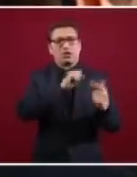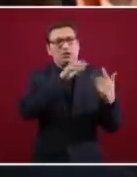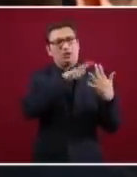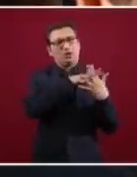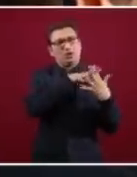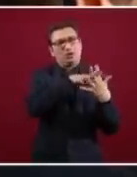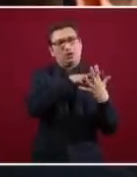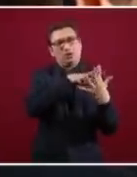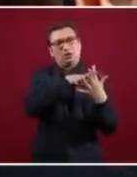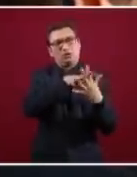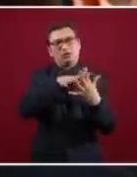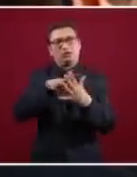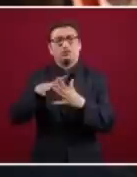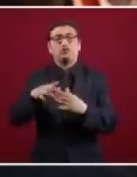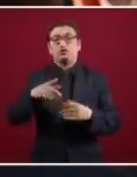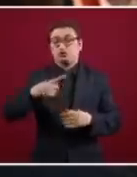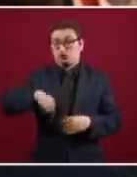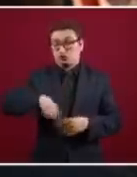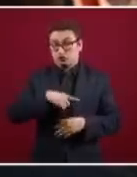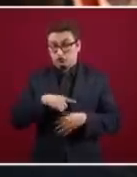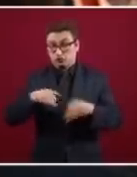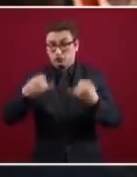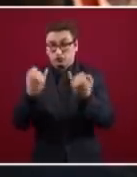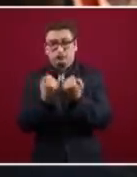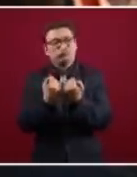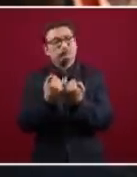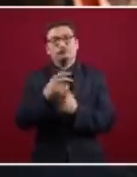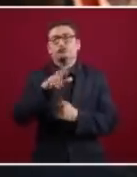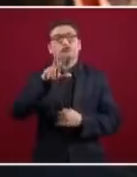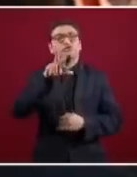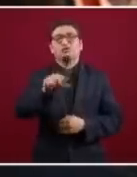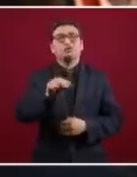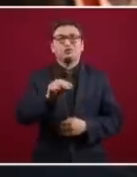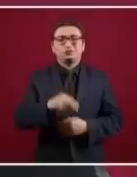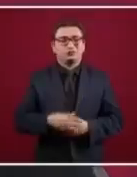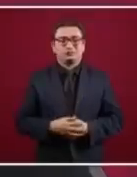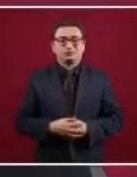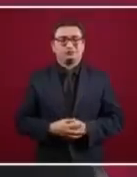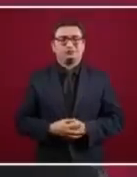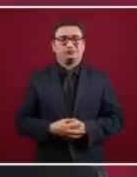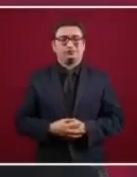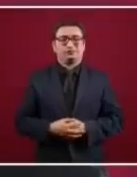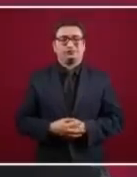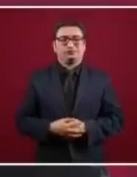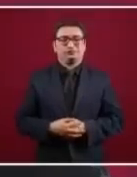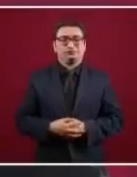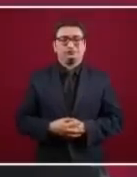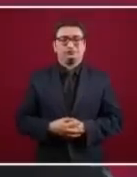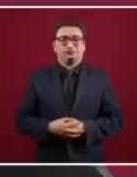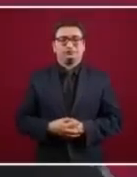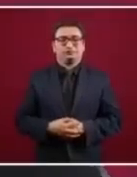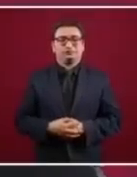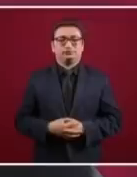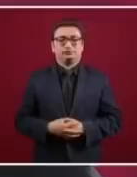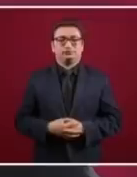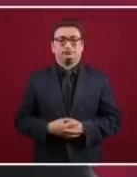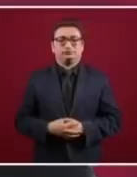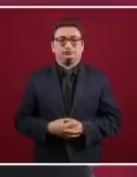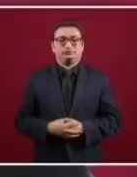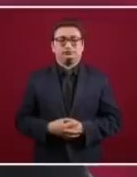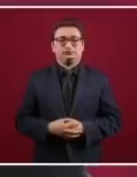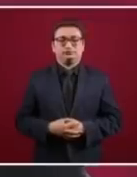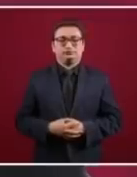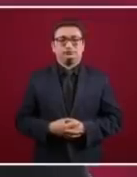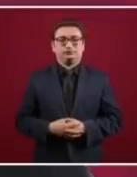que nosotros no vamos al llevar a cabo saben en